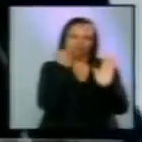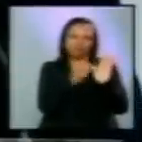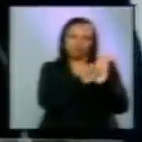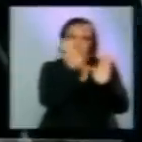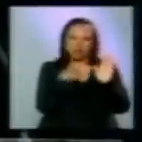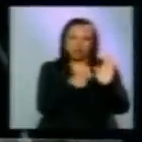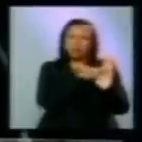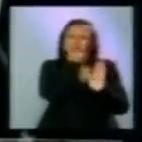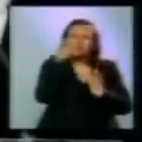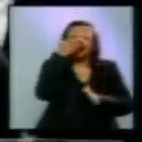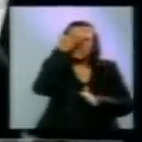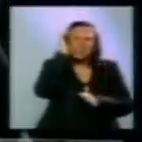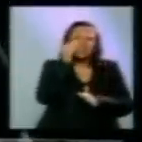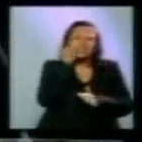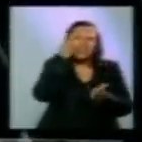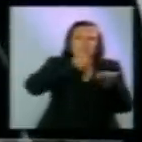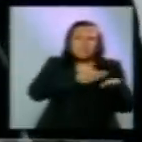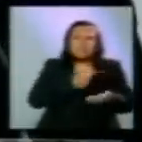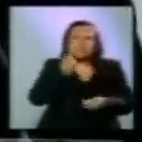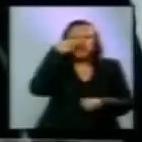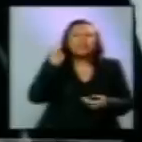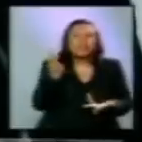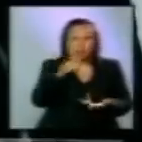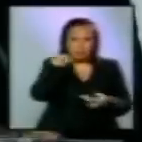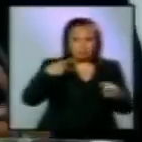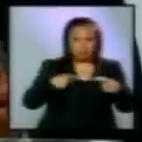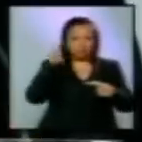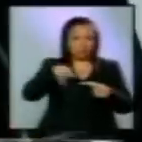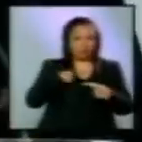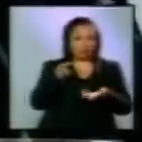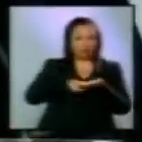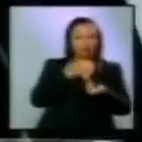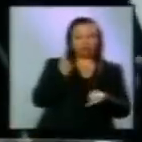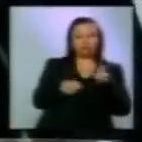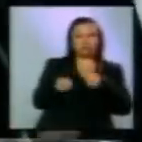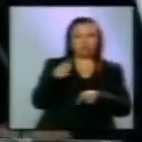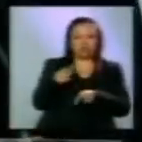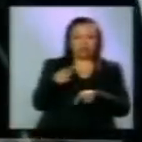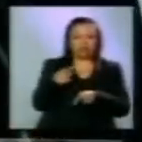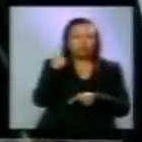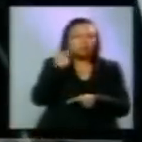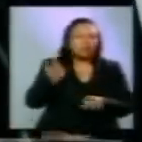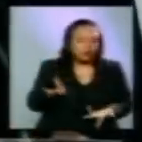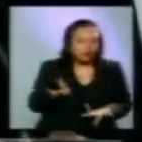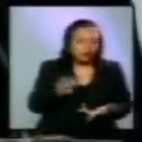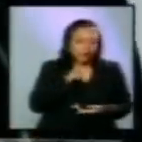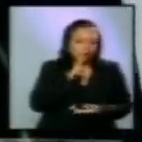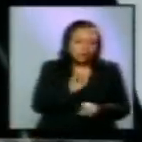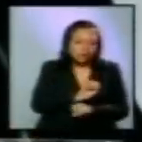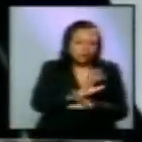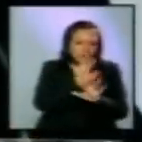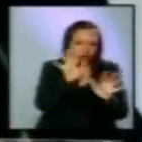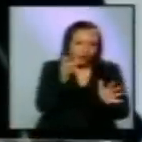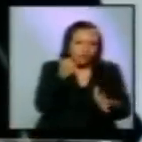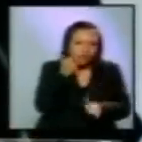en la presidencia los que realmente mandan en el país? La respuesta es obvia. Quieren seguir